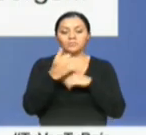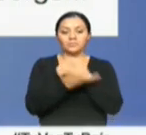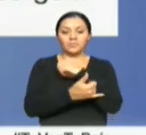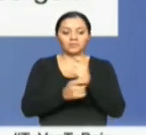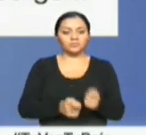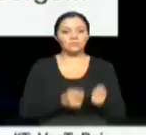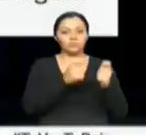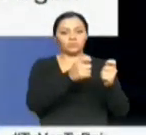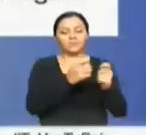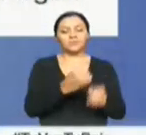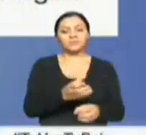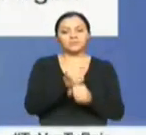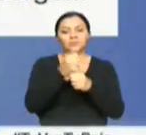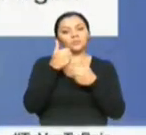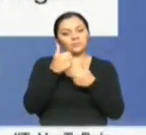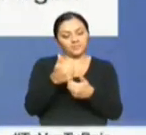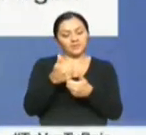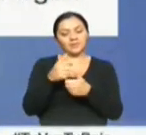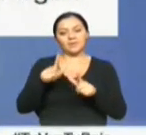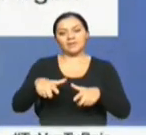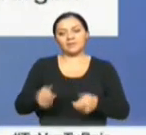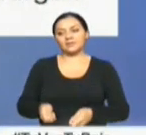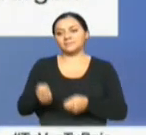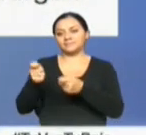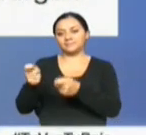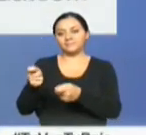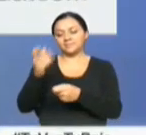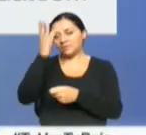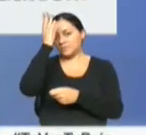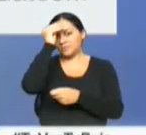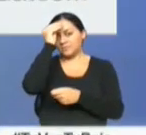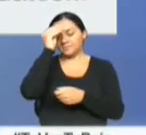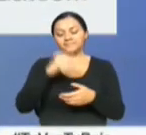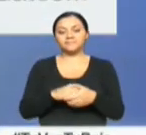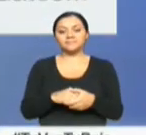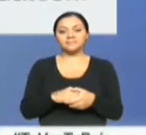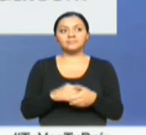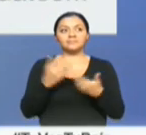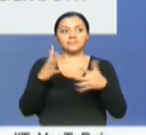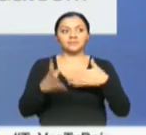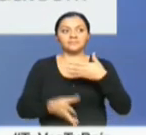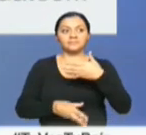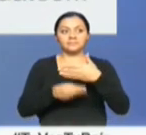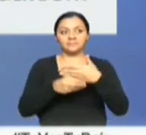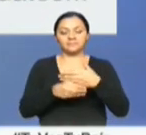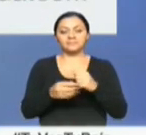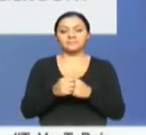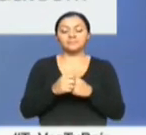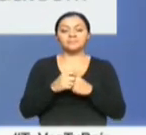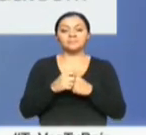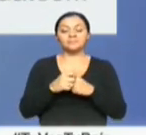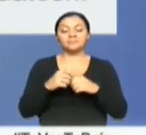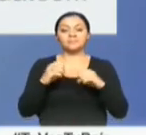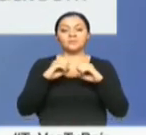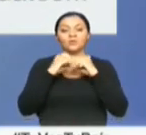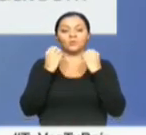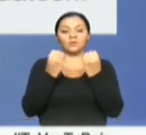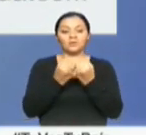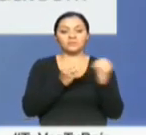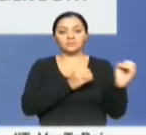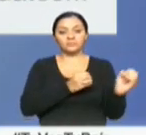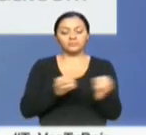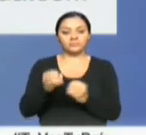puerto seguro y en las mejores manos, las de Lenin y Jorge". A eso añadió: "Lo bueno, la organización de las